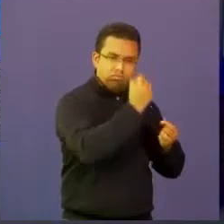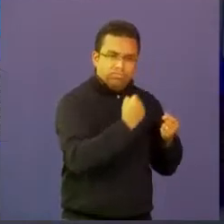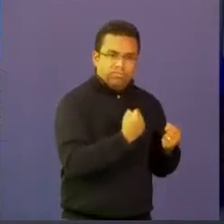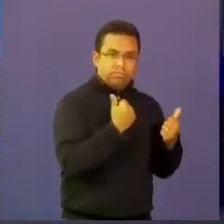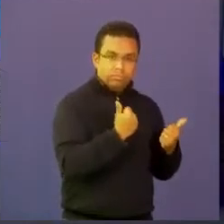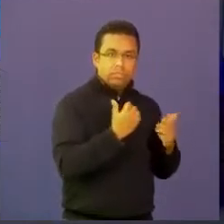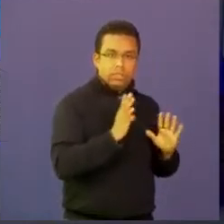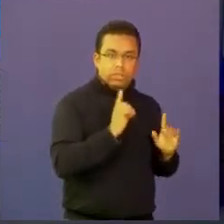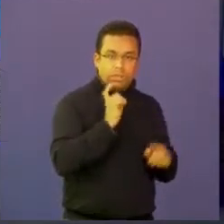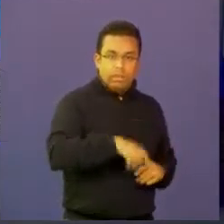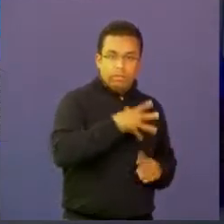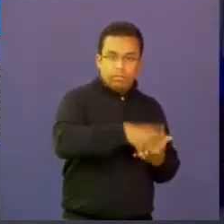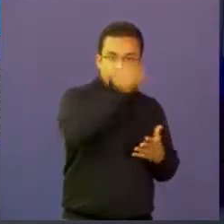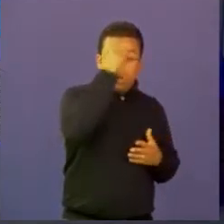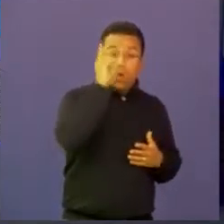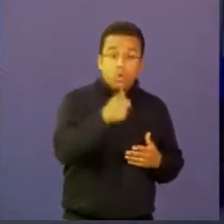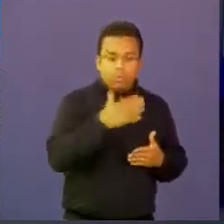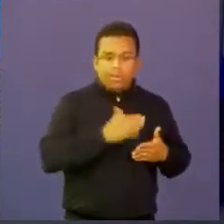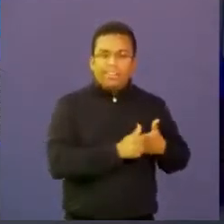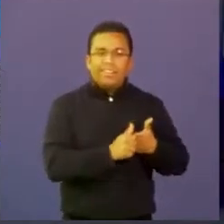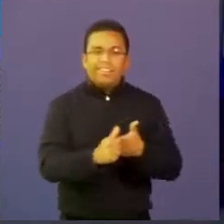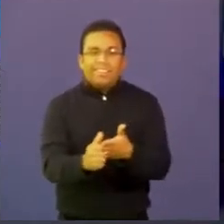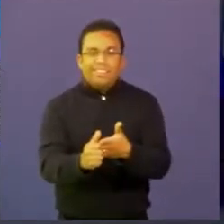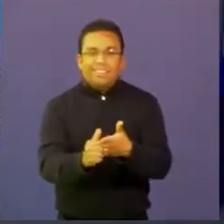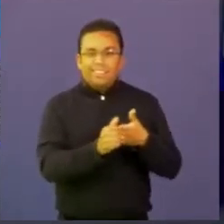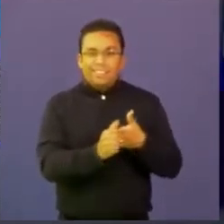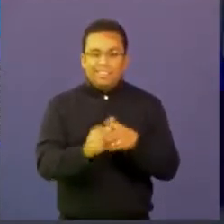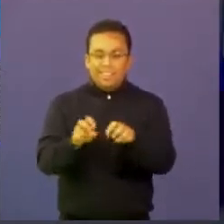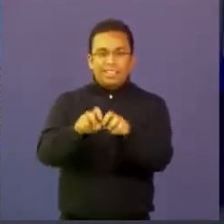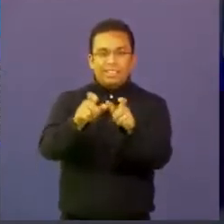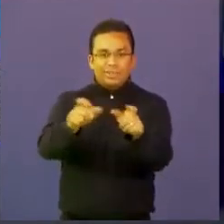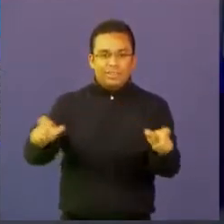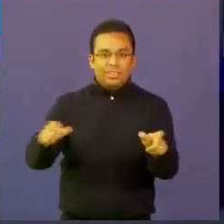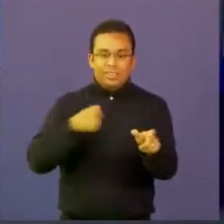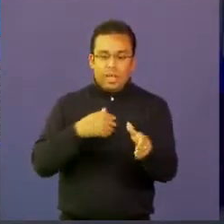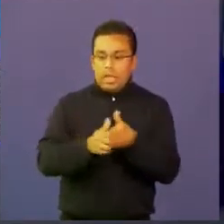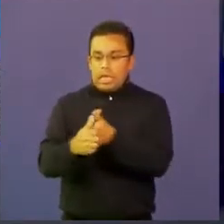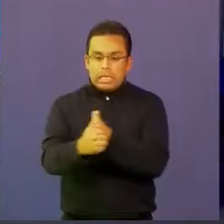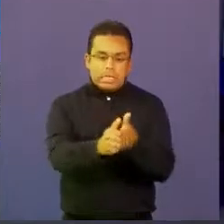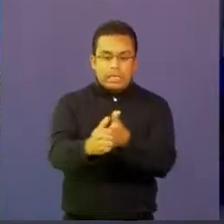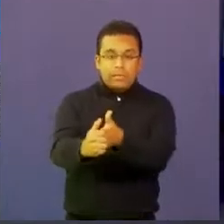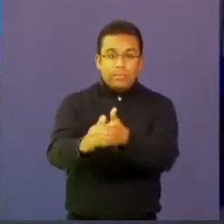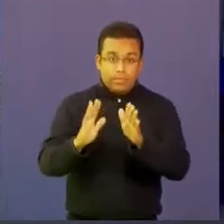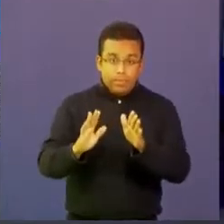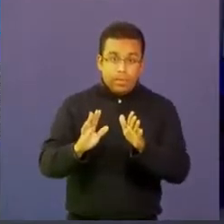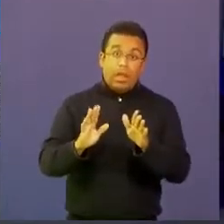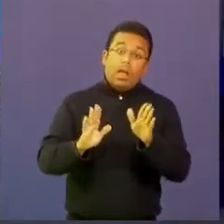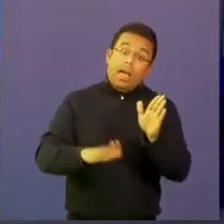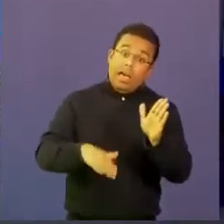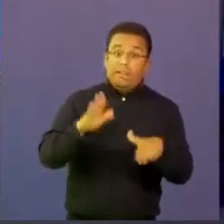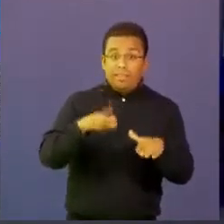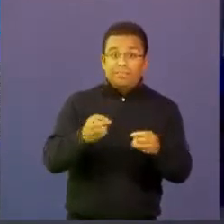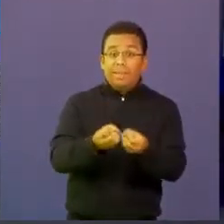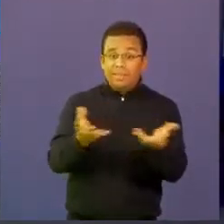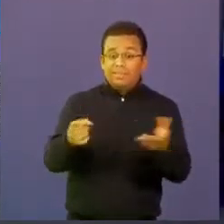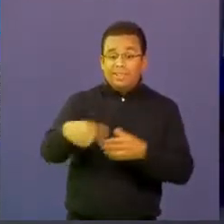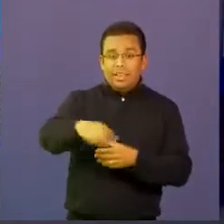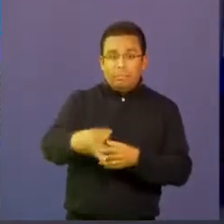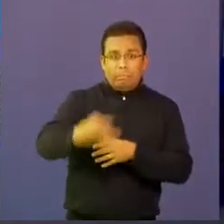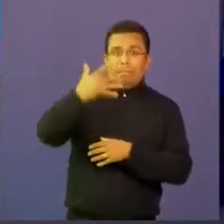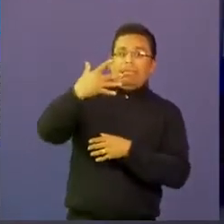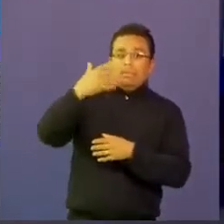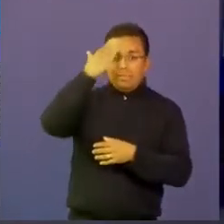obviamente él va a ser el guía de sus estudiantes en el juego aunque muchas veces pues los jóvenes sepan más que el